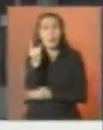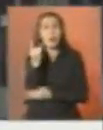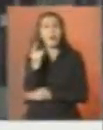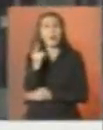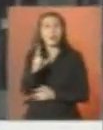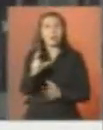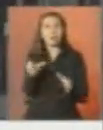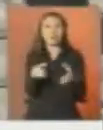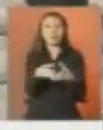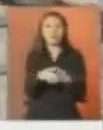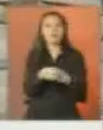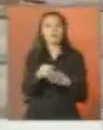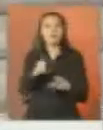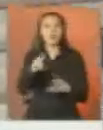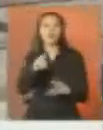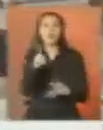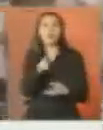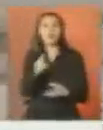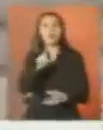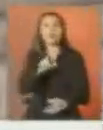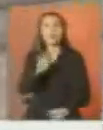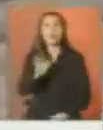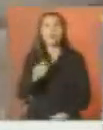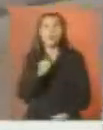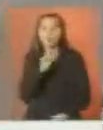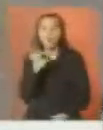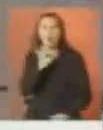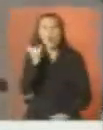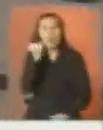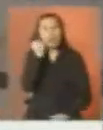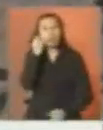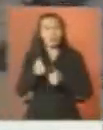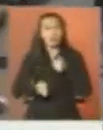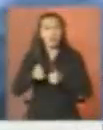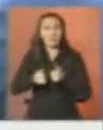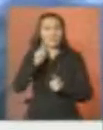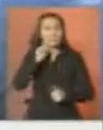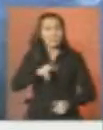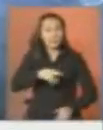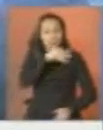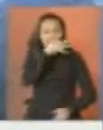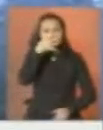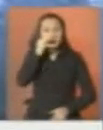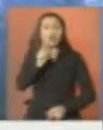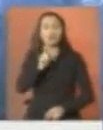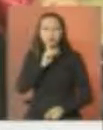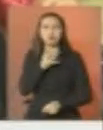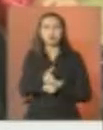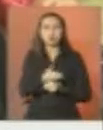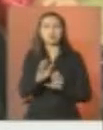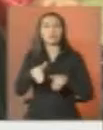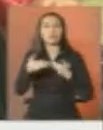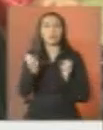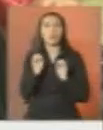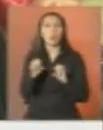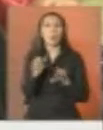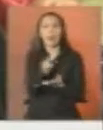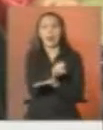CRUT, centros de formación técnica o institutos profesionales sin fines de lucro, tengan educación gratuita, es